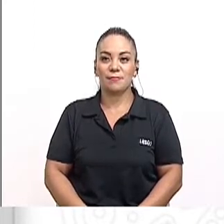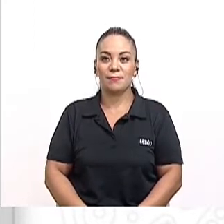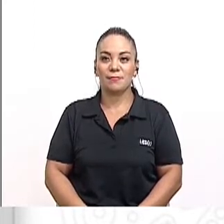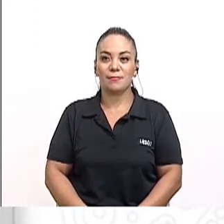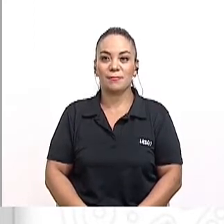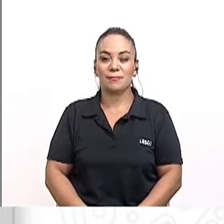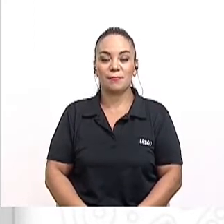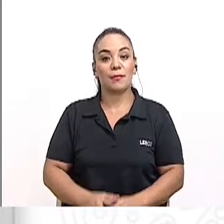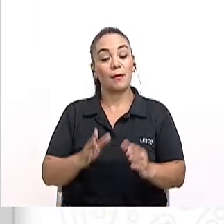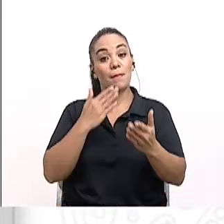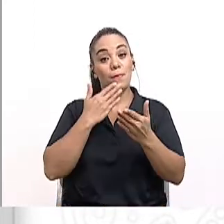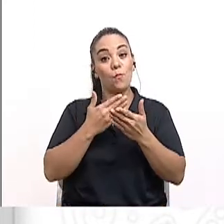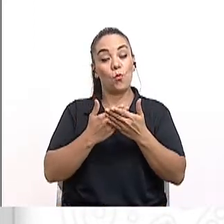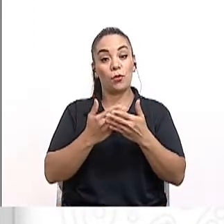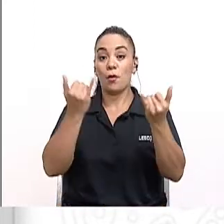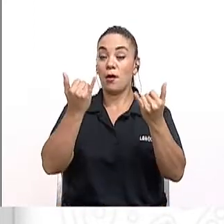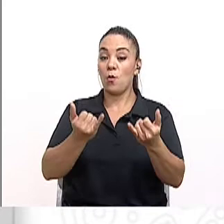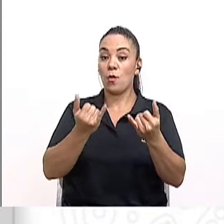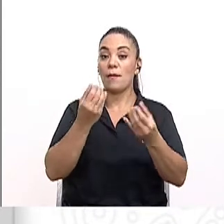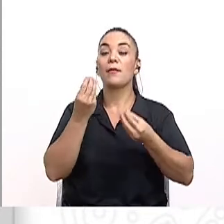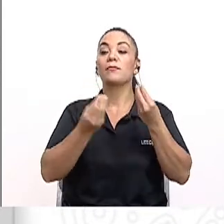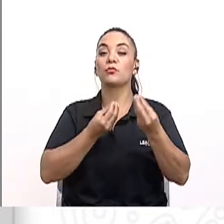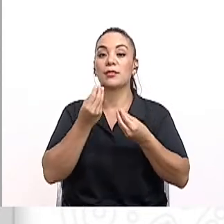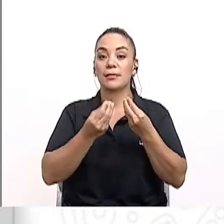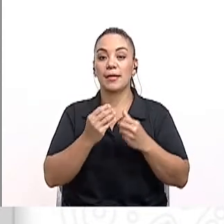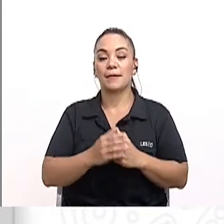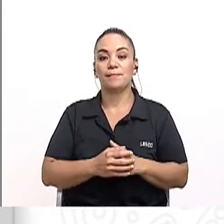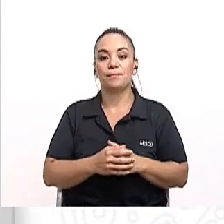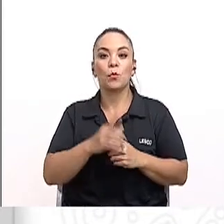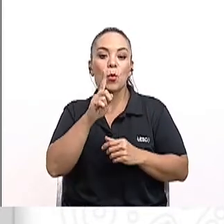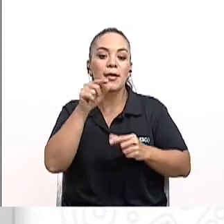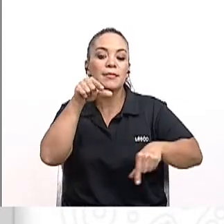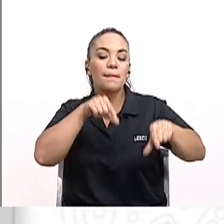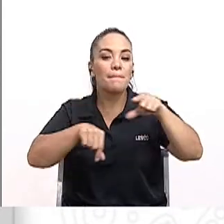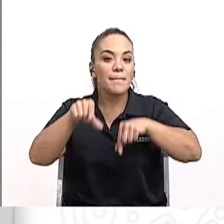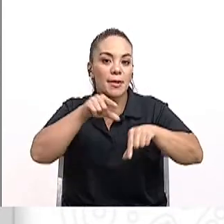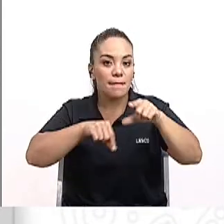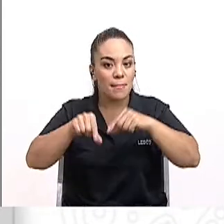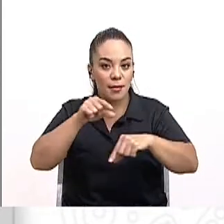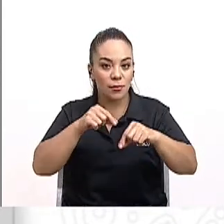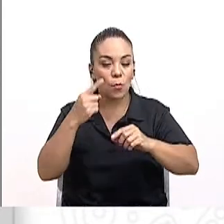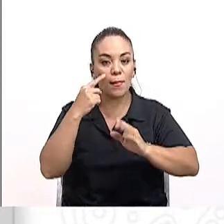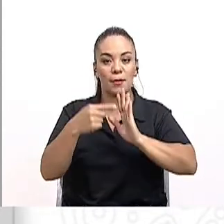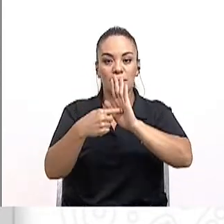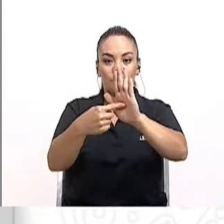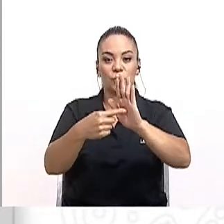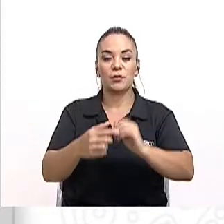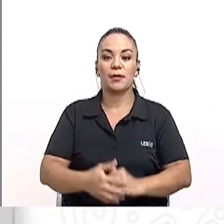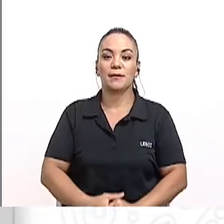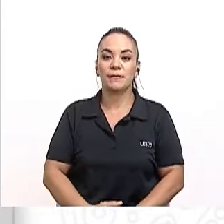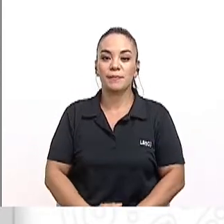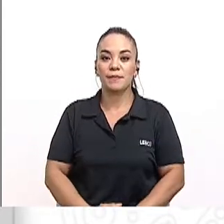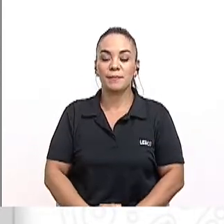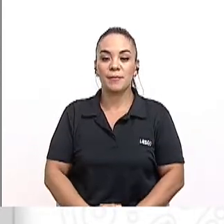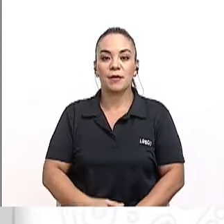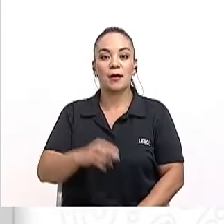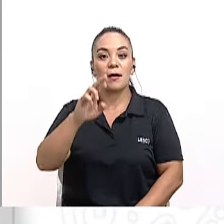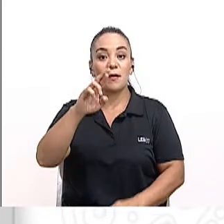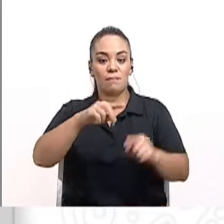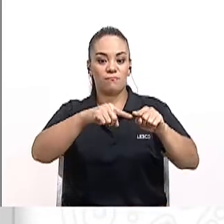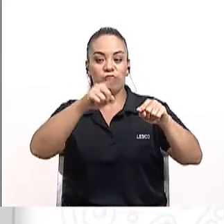Bueno, en esta ocasión vamos a hacer un pequeño experimento tipo demostrativo de la